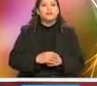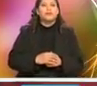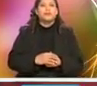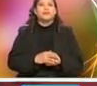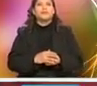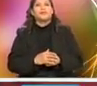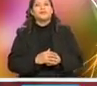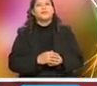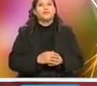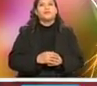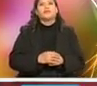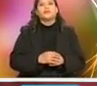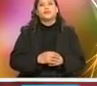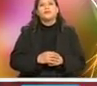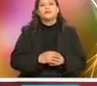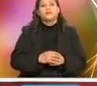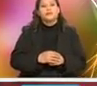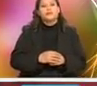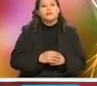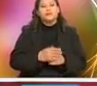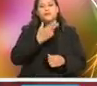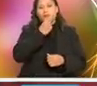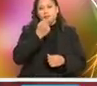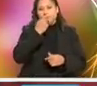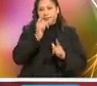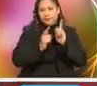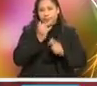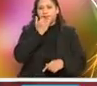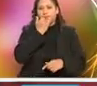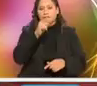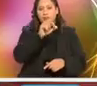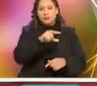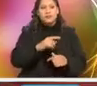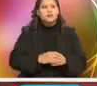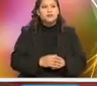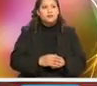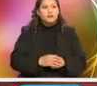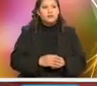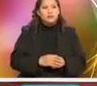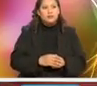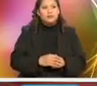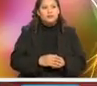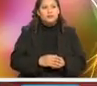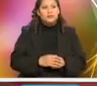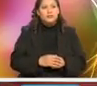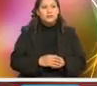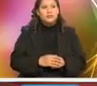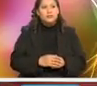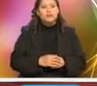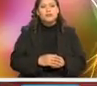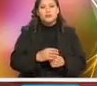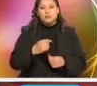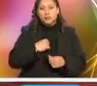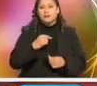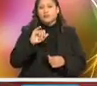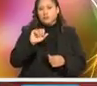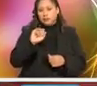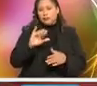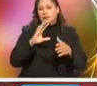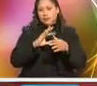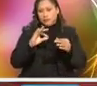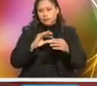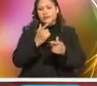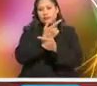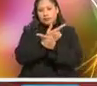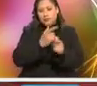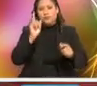pronto, yo sí creo y lo he platicado que esto de la liberación femenina fue un engaño muy grande,